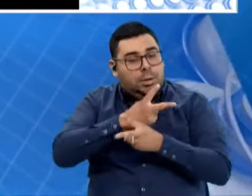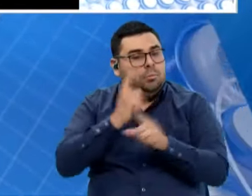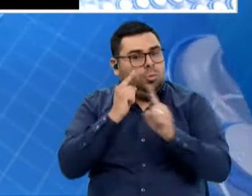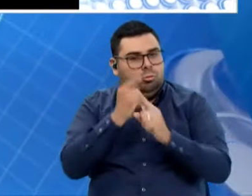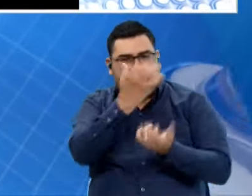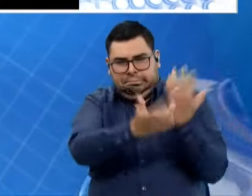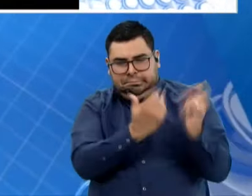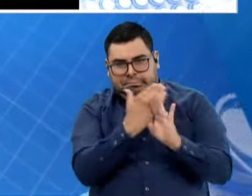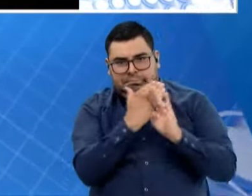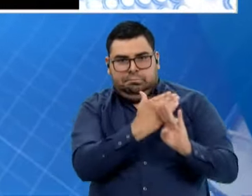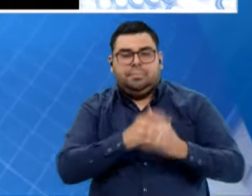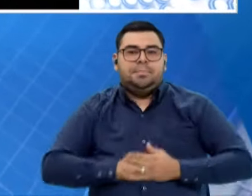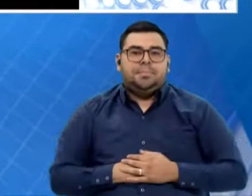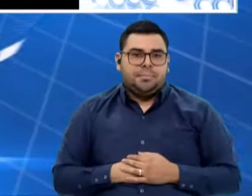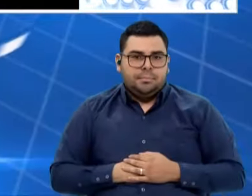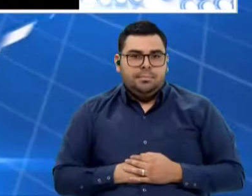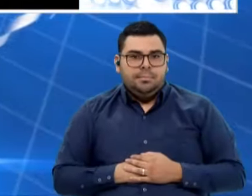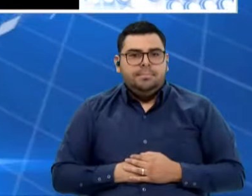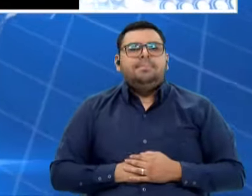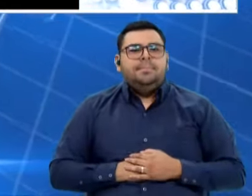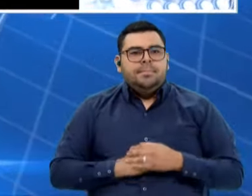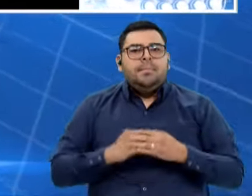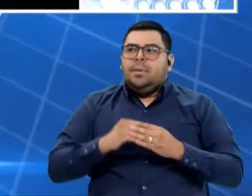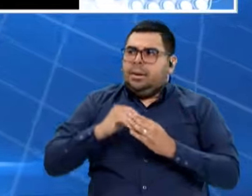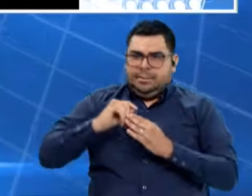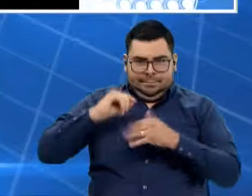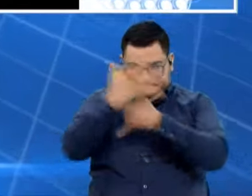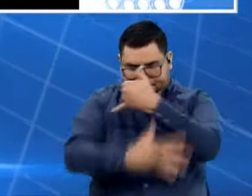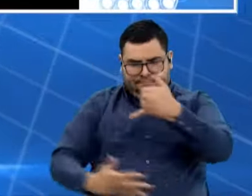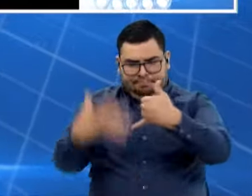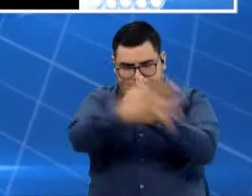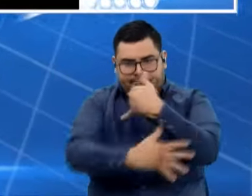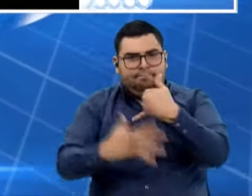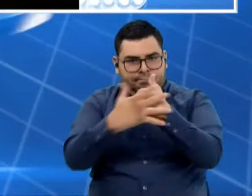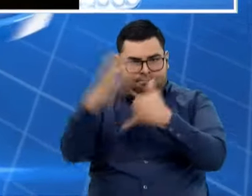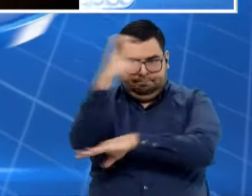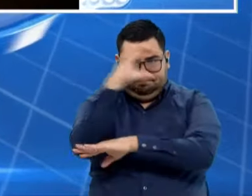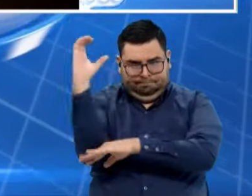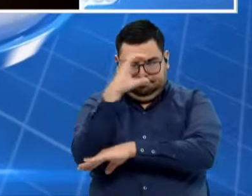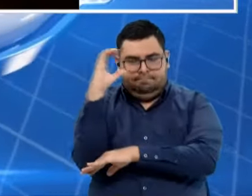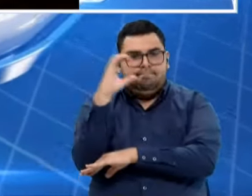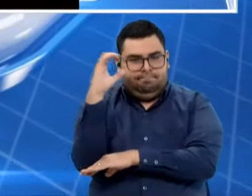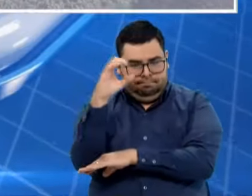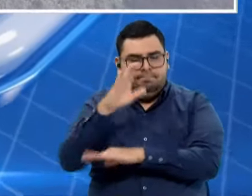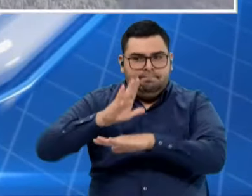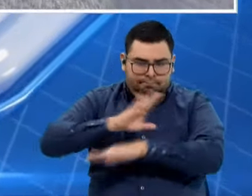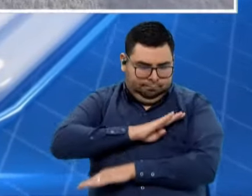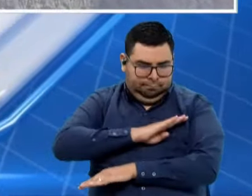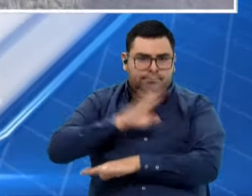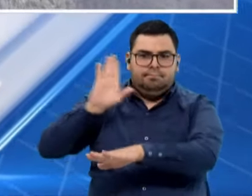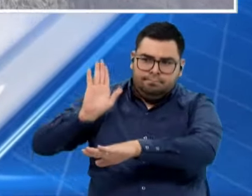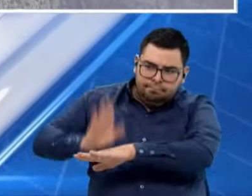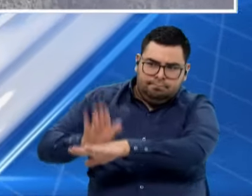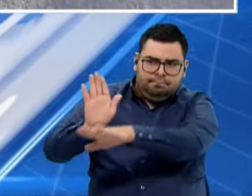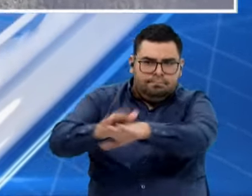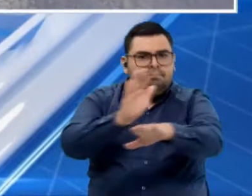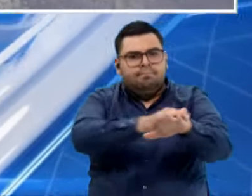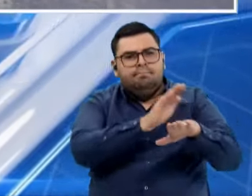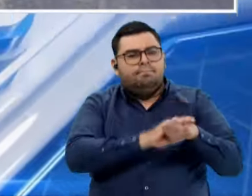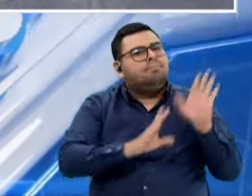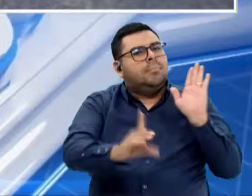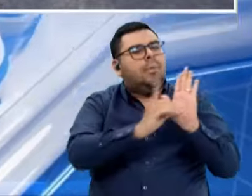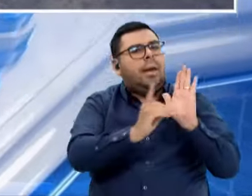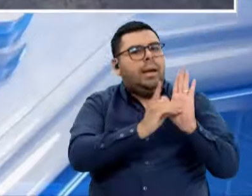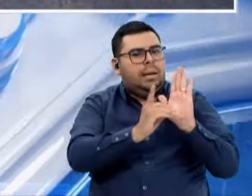Entonces, muchos alcaldes en el país, no solamente aquí en Santander, sino en el país, están sacando decretos para